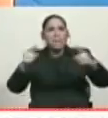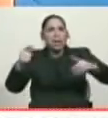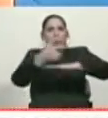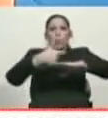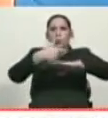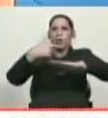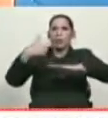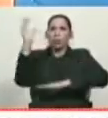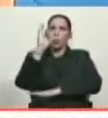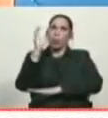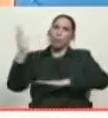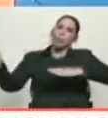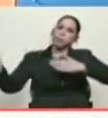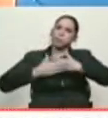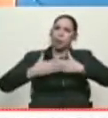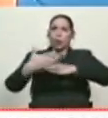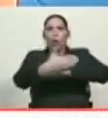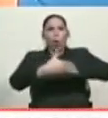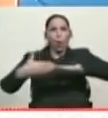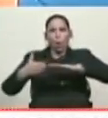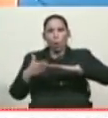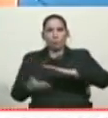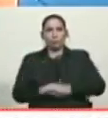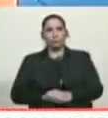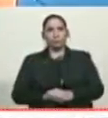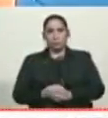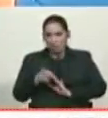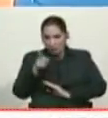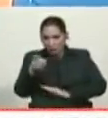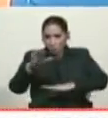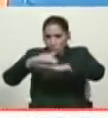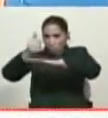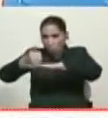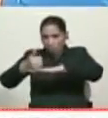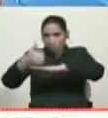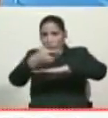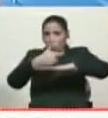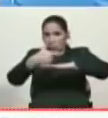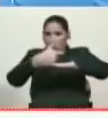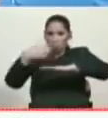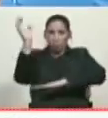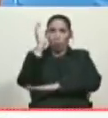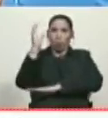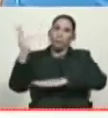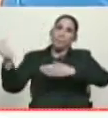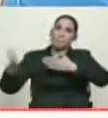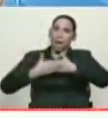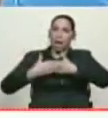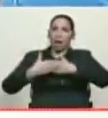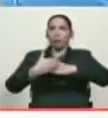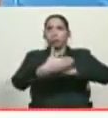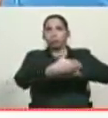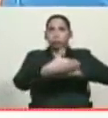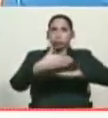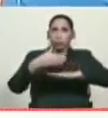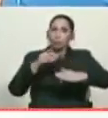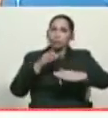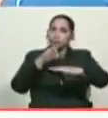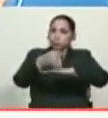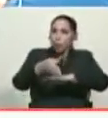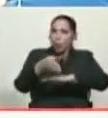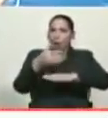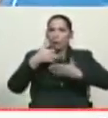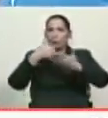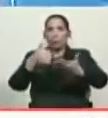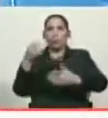respondido cerrando la frontera. Ha sido el gobierno colombiano quien ha cerrado la frontera para que no pase la ayuda de Venezuela al pueblo de Cúcuta. ¿Está descartada la